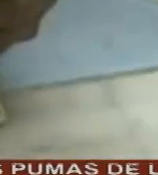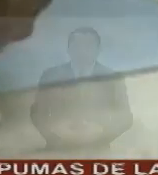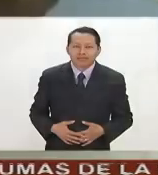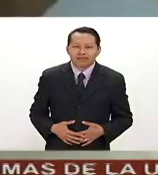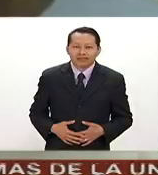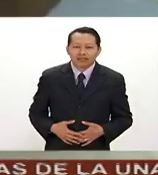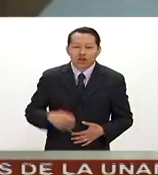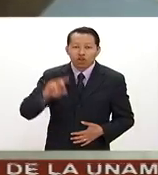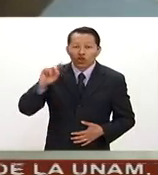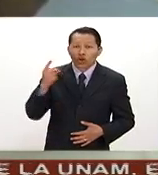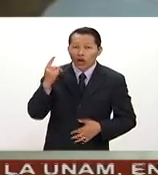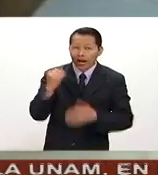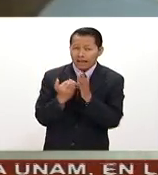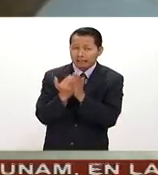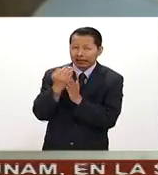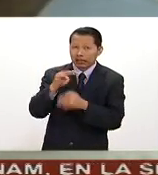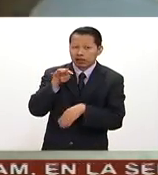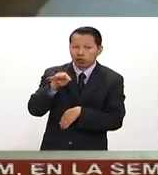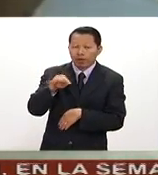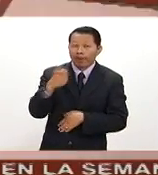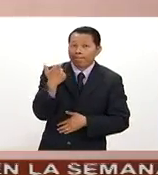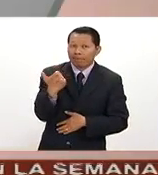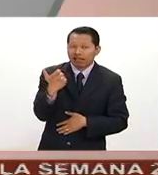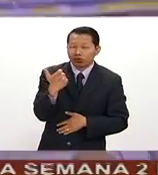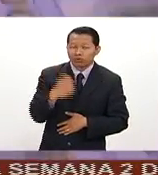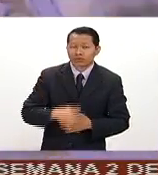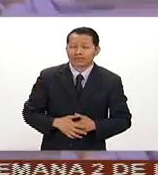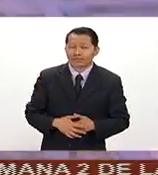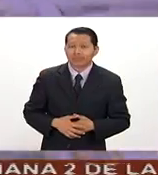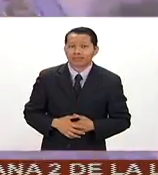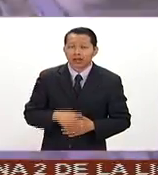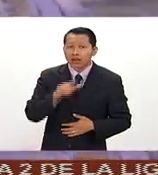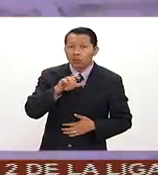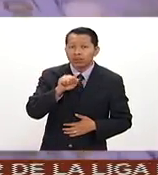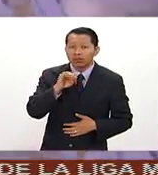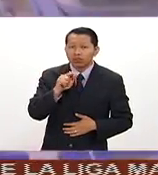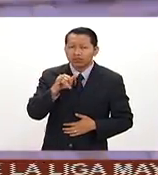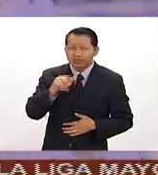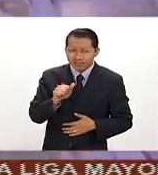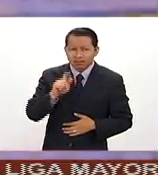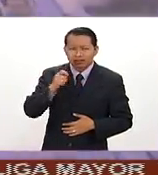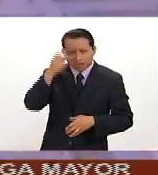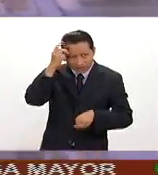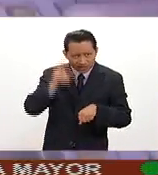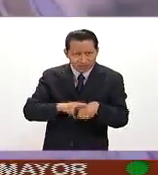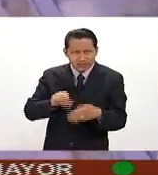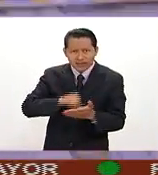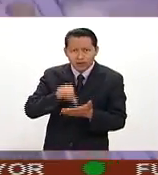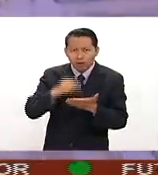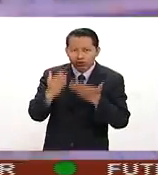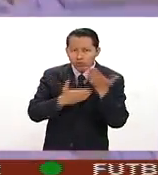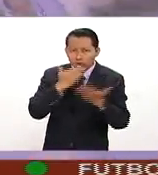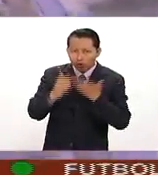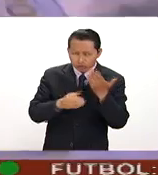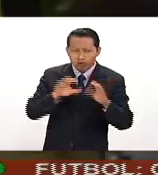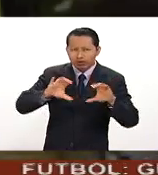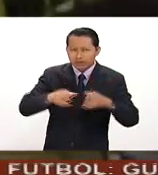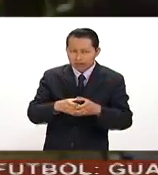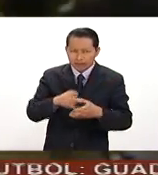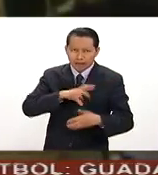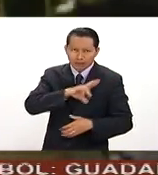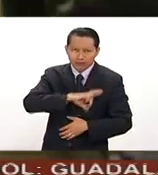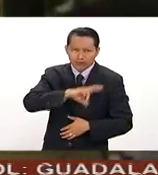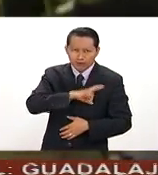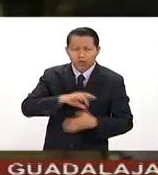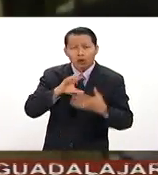El dólar rebasa la barrera de los 19 pesos. Luis Fonserrada, director del Centro de Estudios Económicos del Sector Privado,